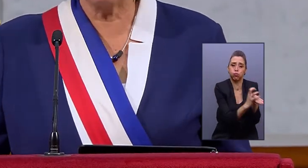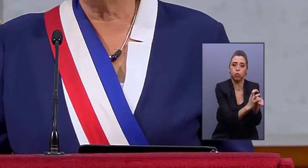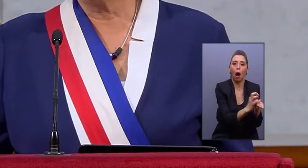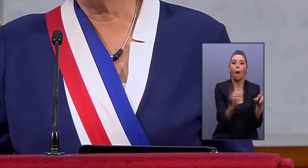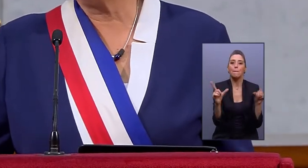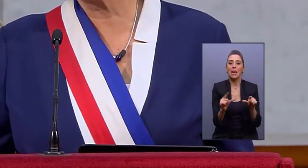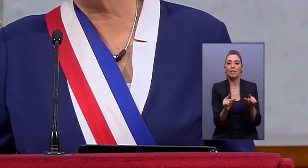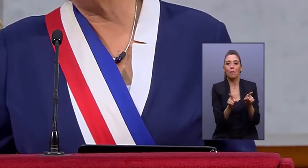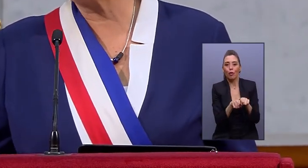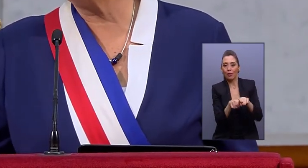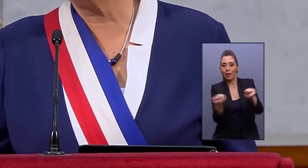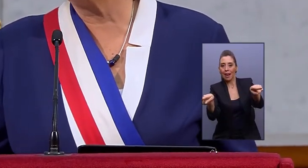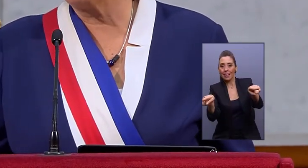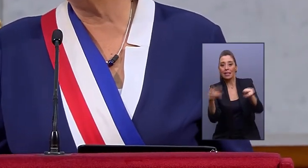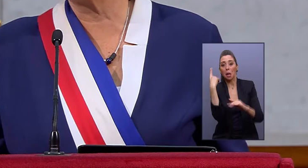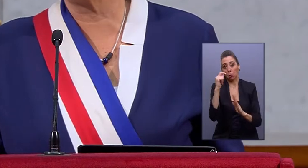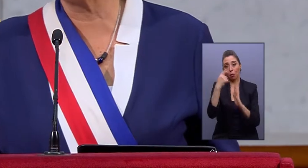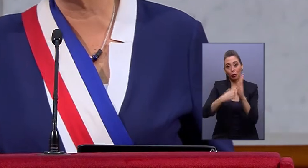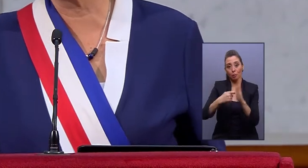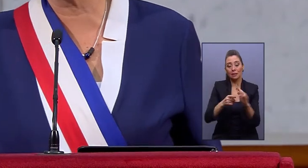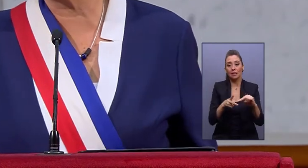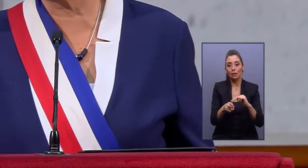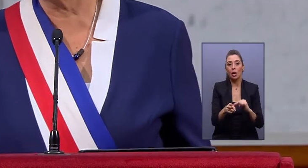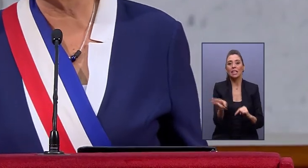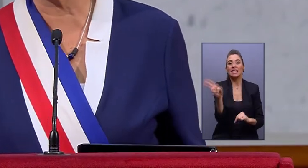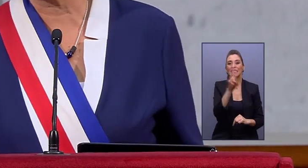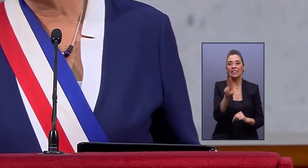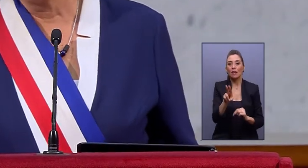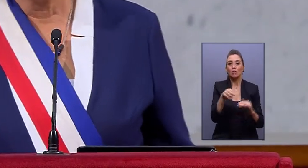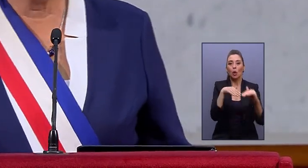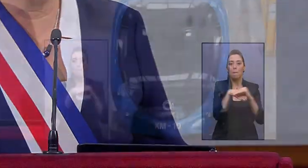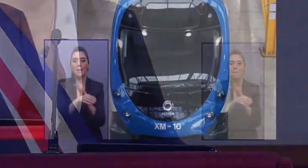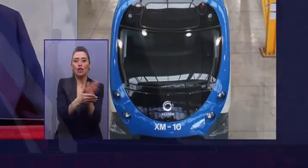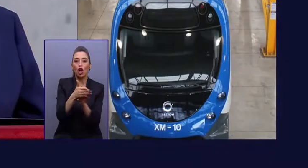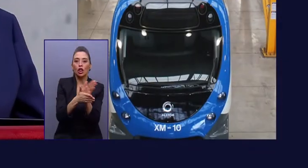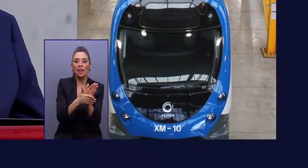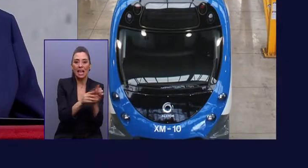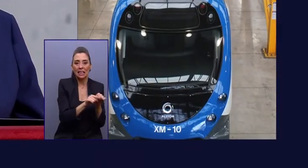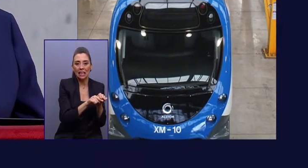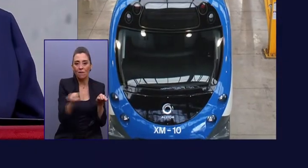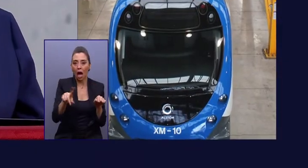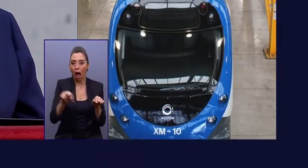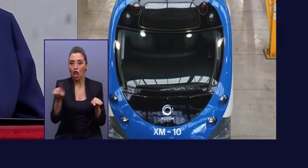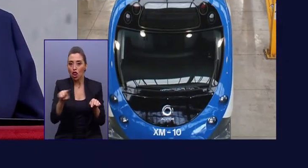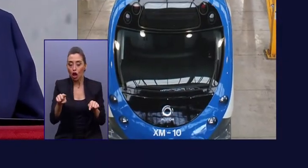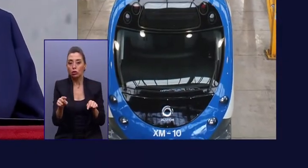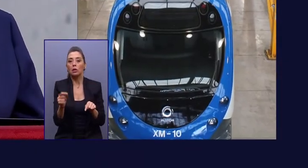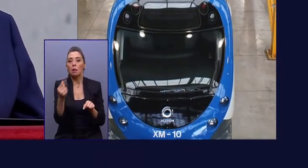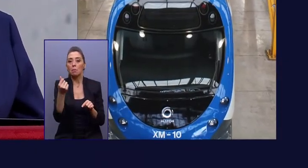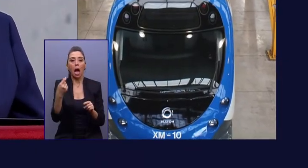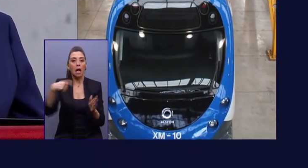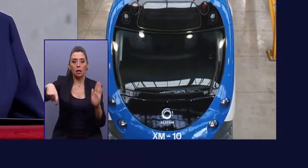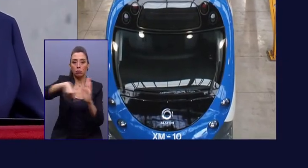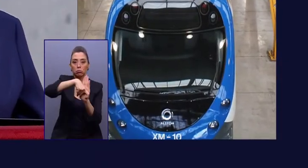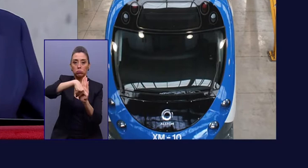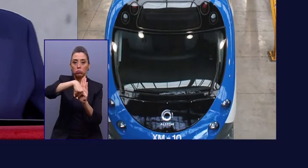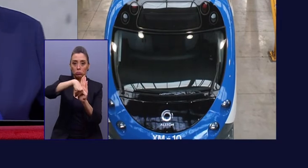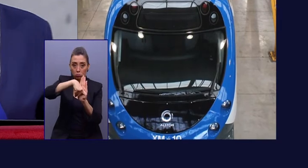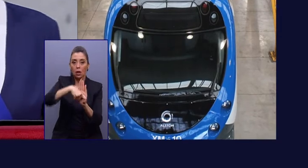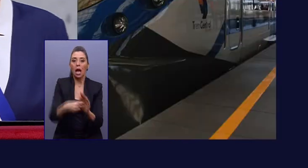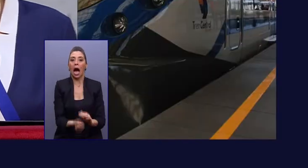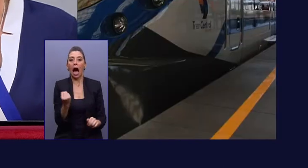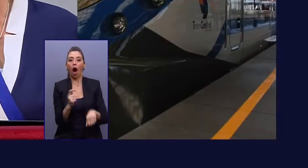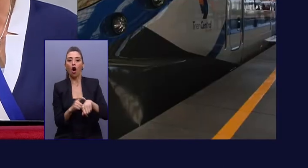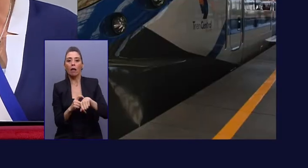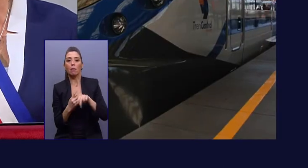Y por cierto, hace unos meses inauguramos el servicio de Metro Tren a Nos, que beneficia con tarifa integrada y ahorro en los tiempos de viaje